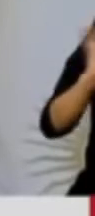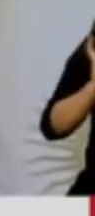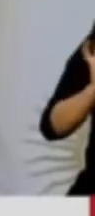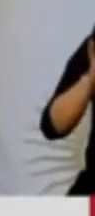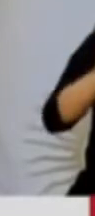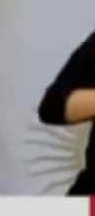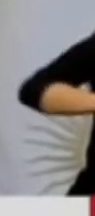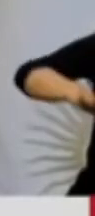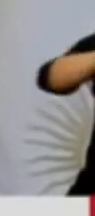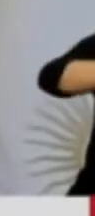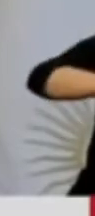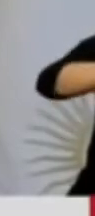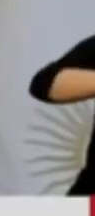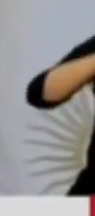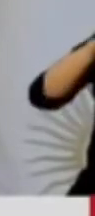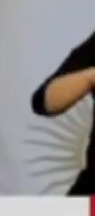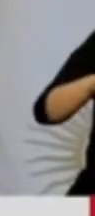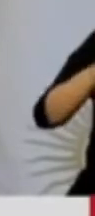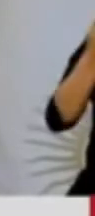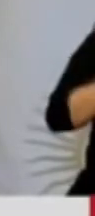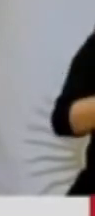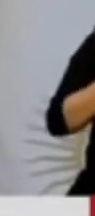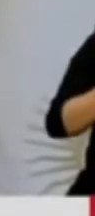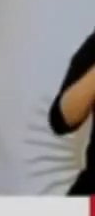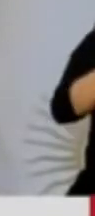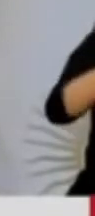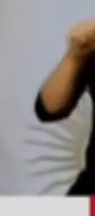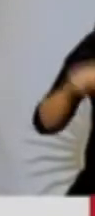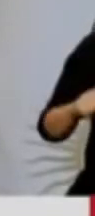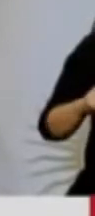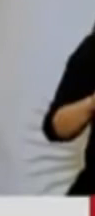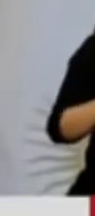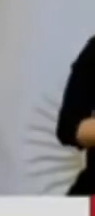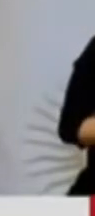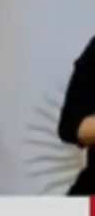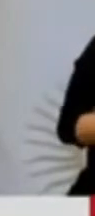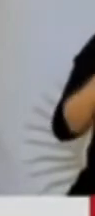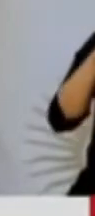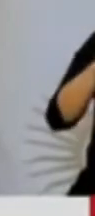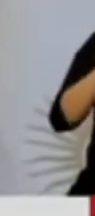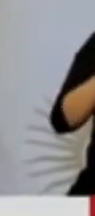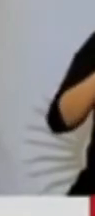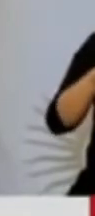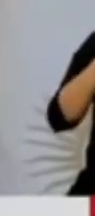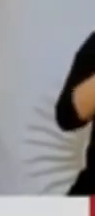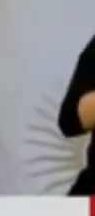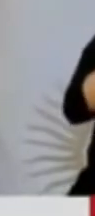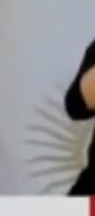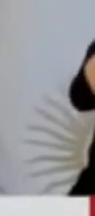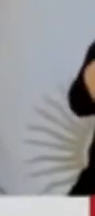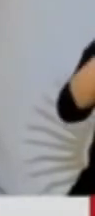en regiones donde se verifique comercio bilateral con países limítrofes en los términos de los artículos